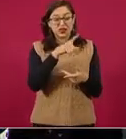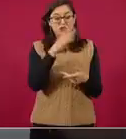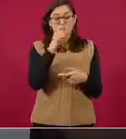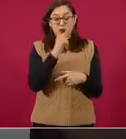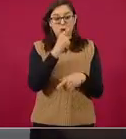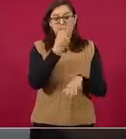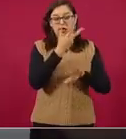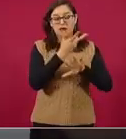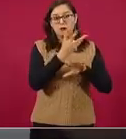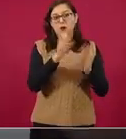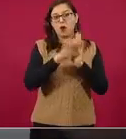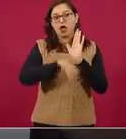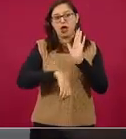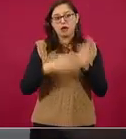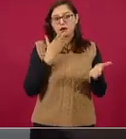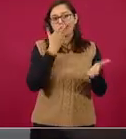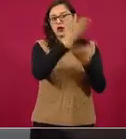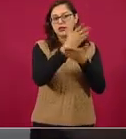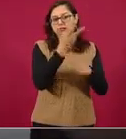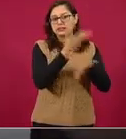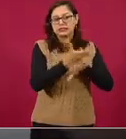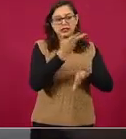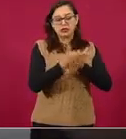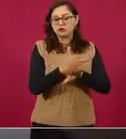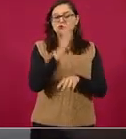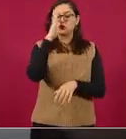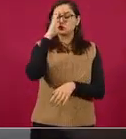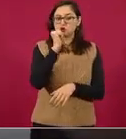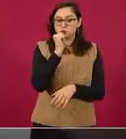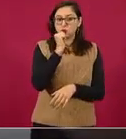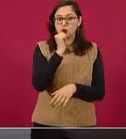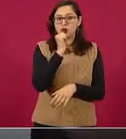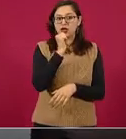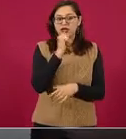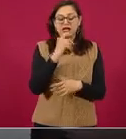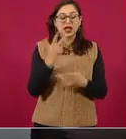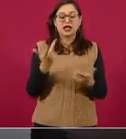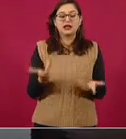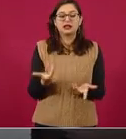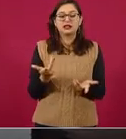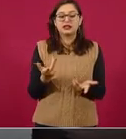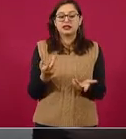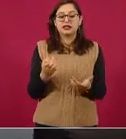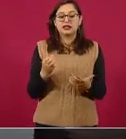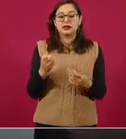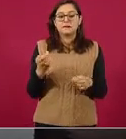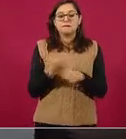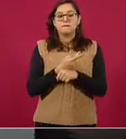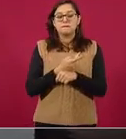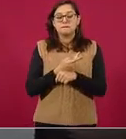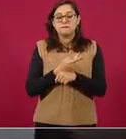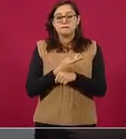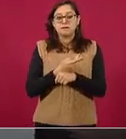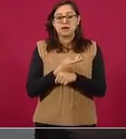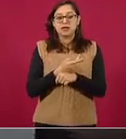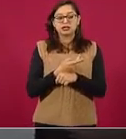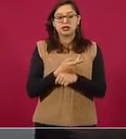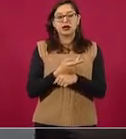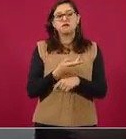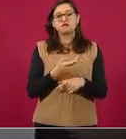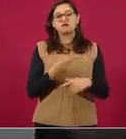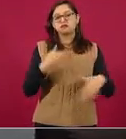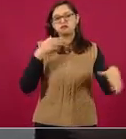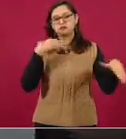Estados Unidos por una especie de situaciones ahí del shippereo, que así llamamos a lo que es el shipper export.